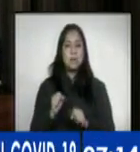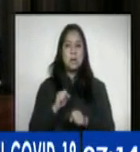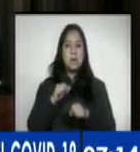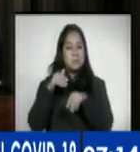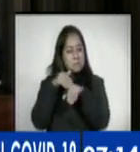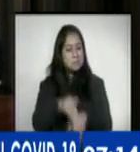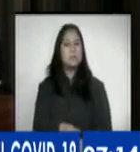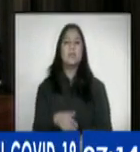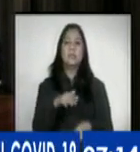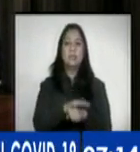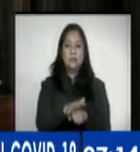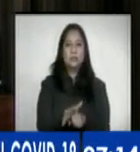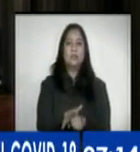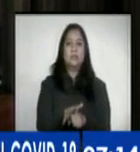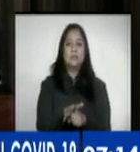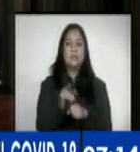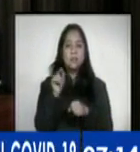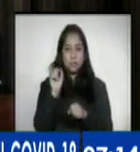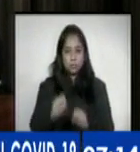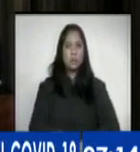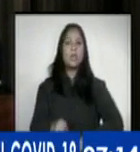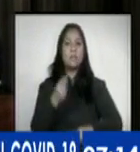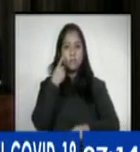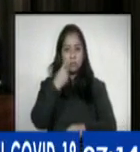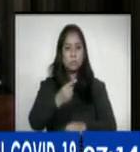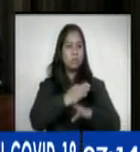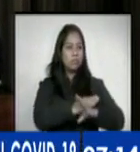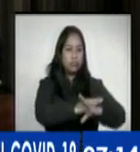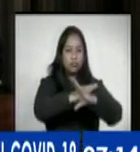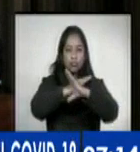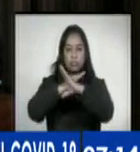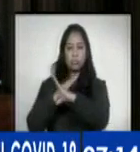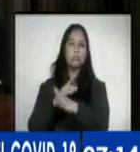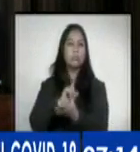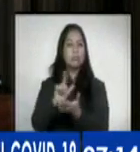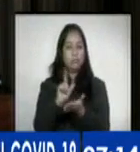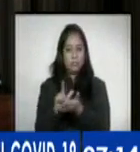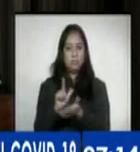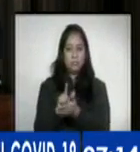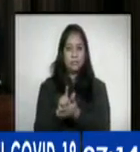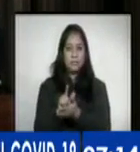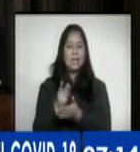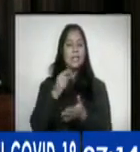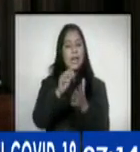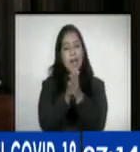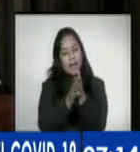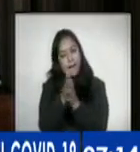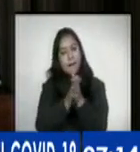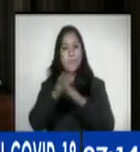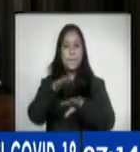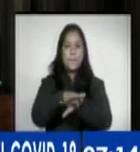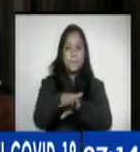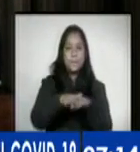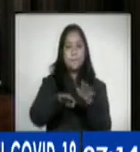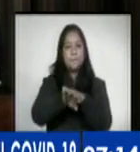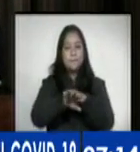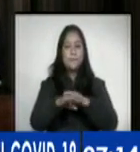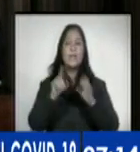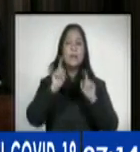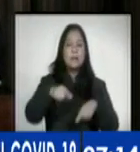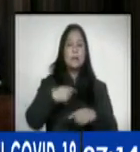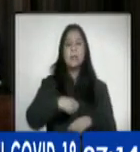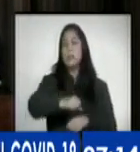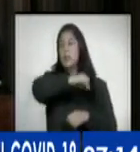coronavirus si hacemos caso, si aplicamos las medidas de sanidad, si nos lavamos las manos, si nos protegemos en